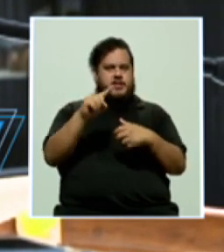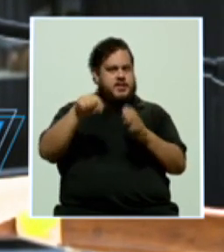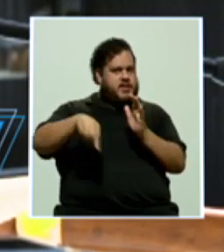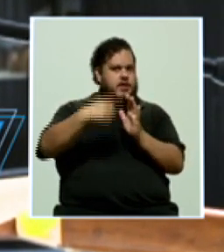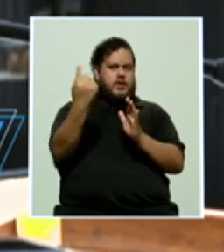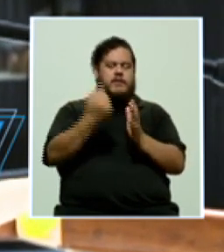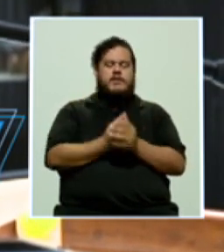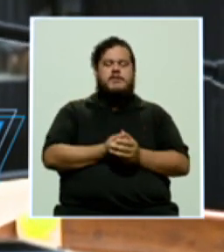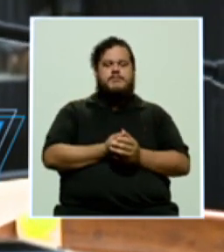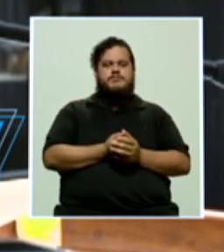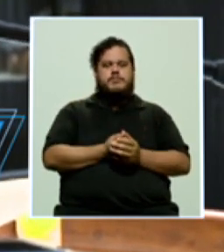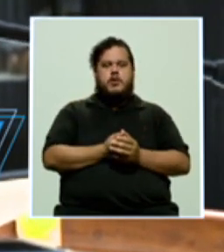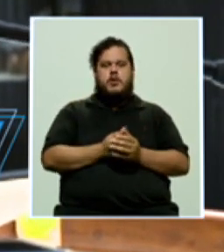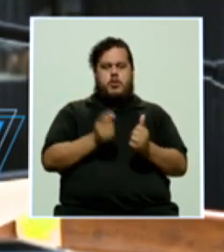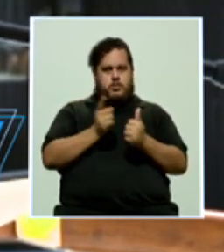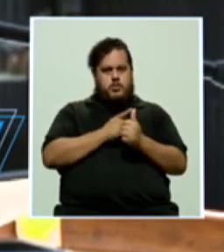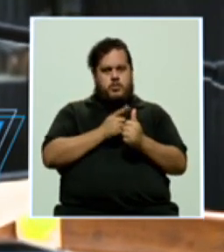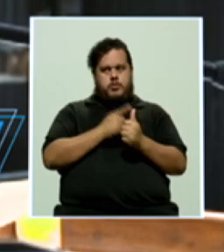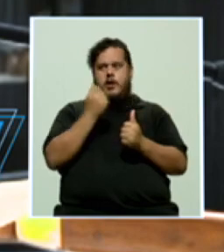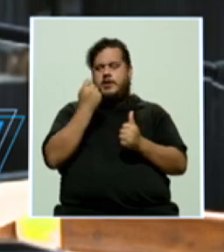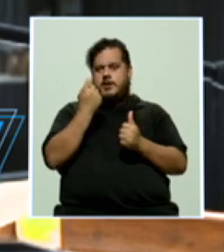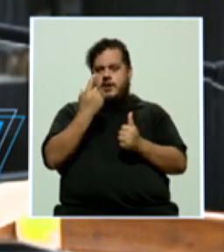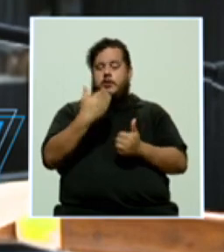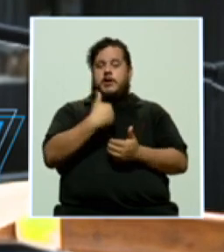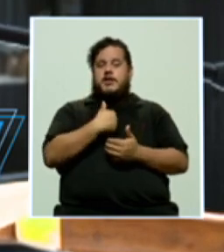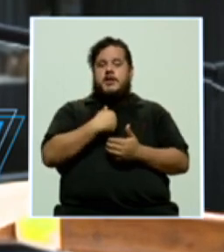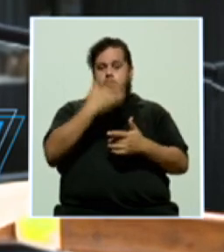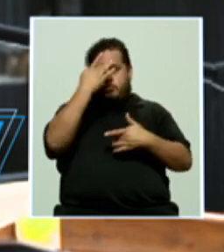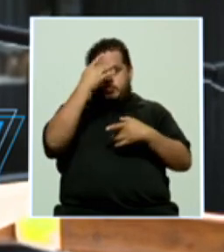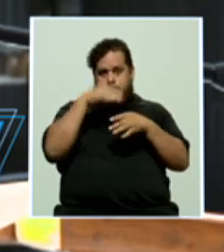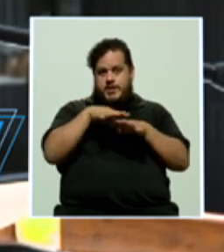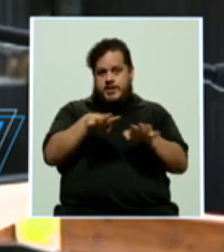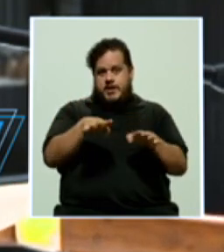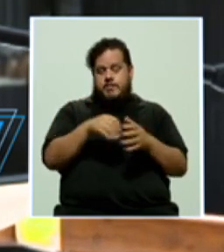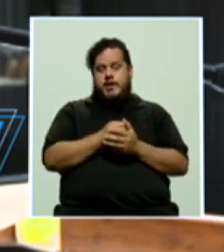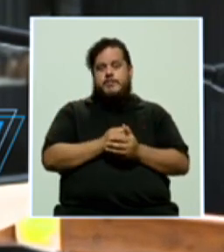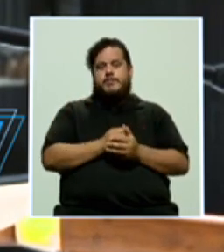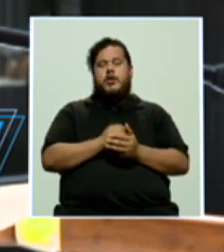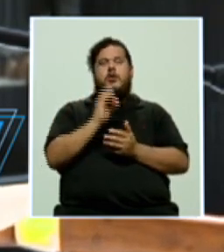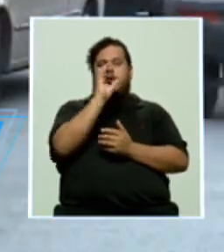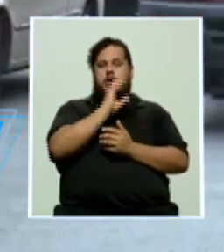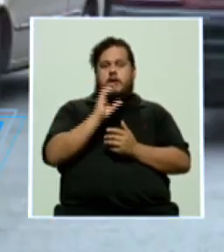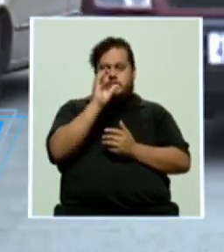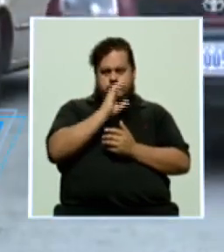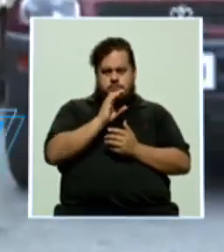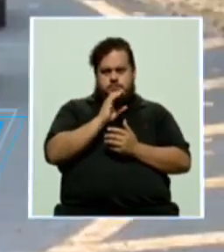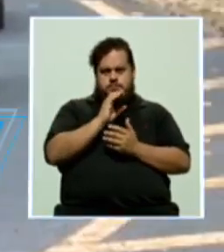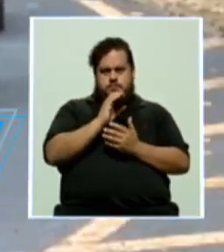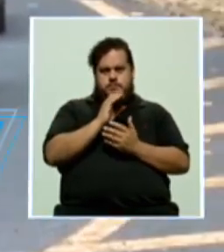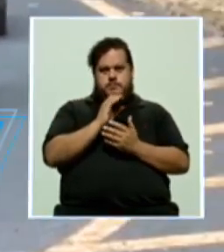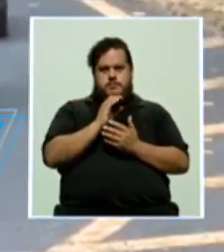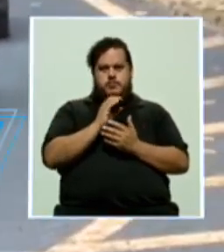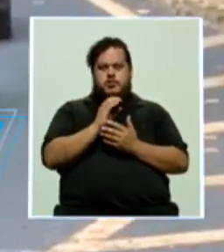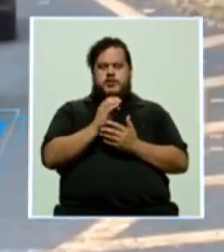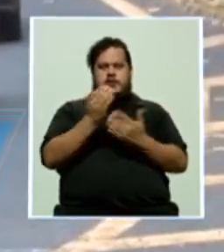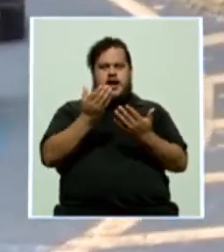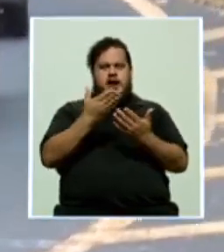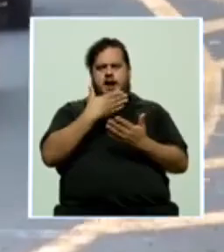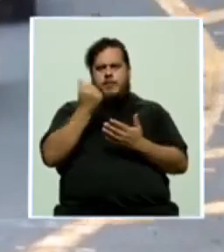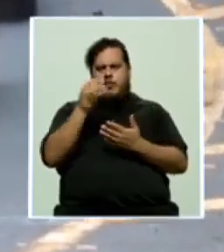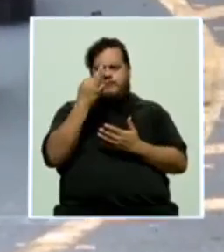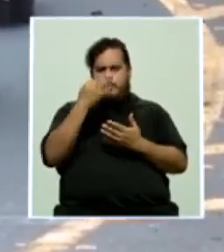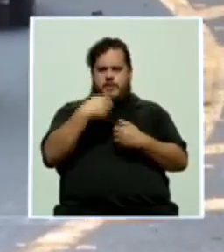de sus méritos. Uno, entendiendo que tenemos una pandemia, buscar austeridad en las campañas políticas